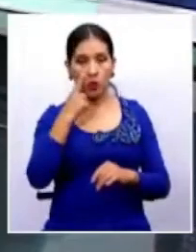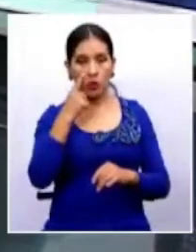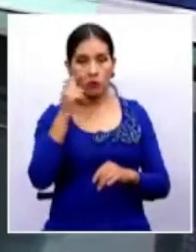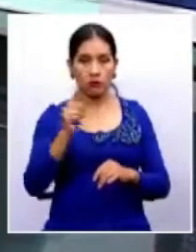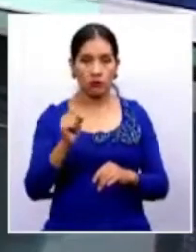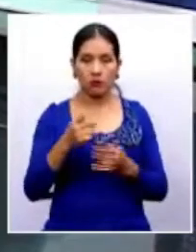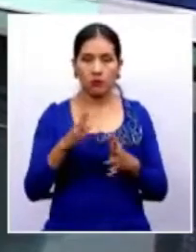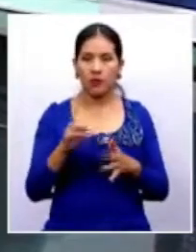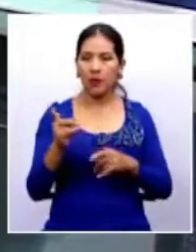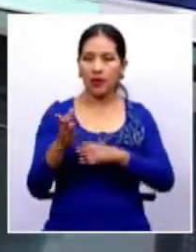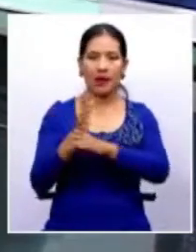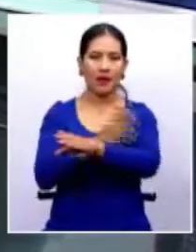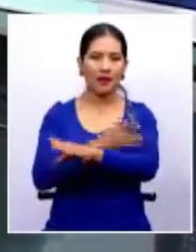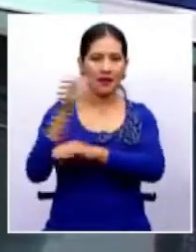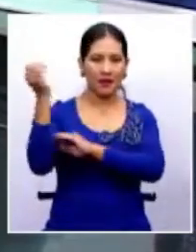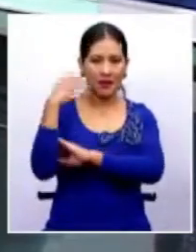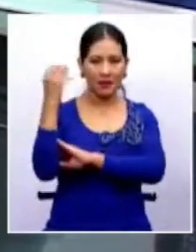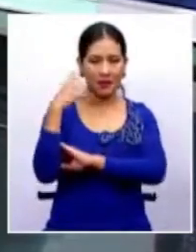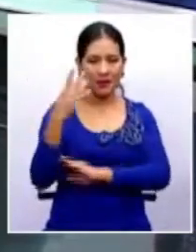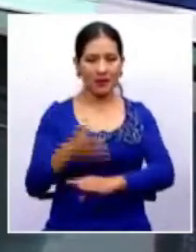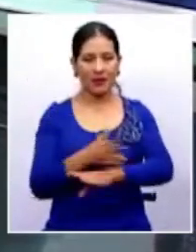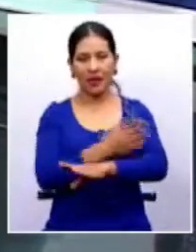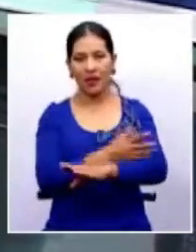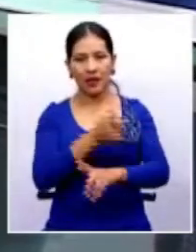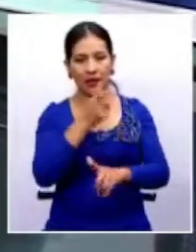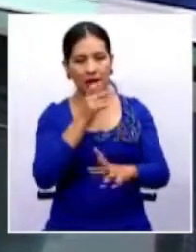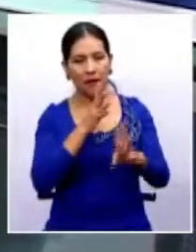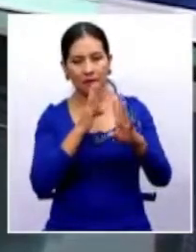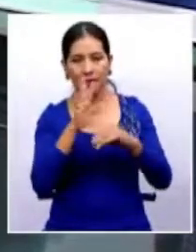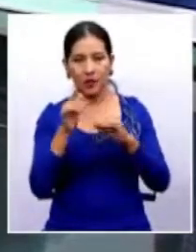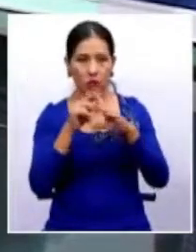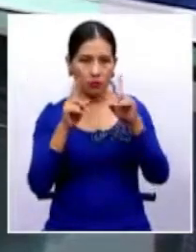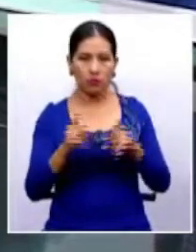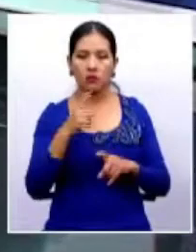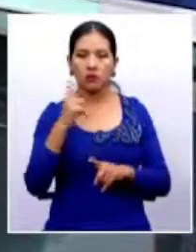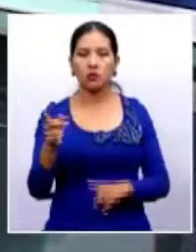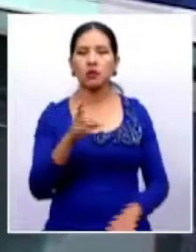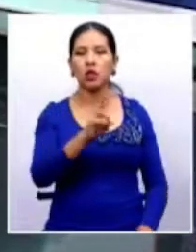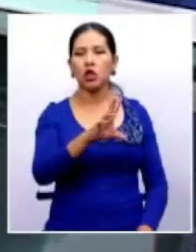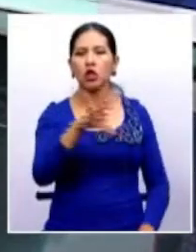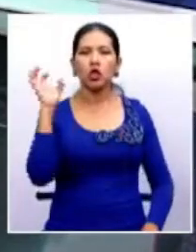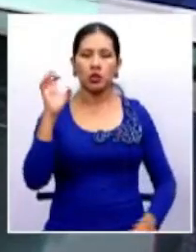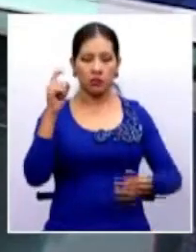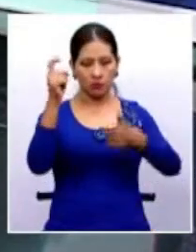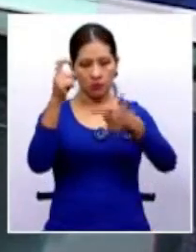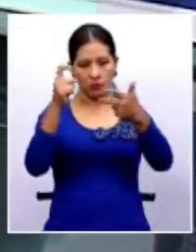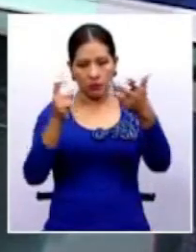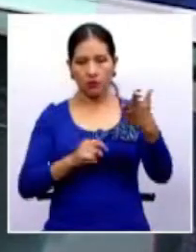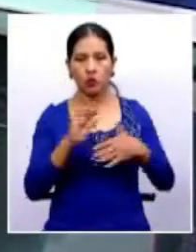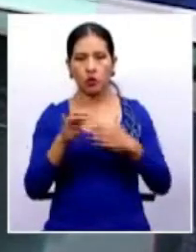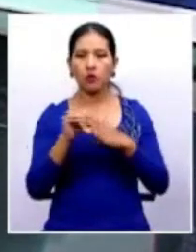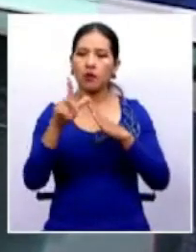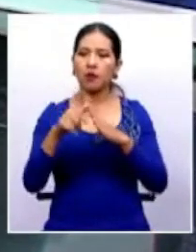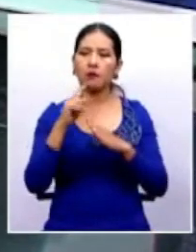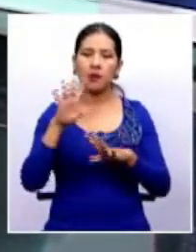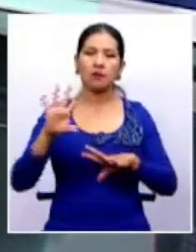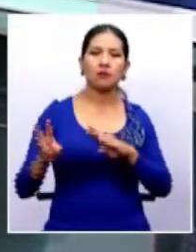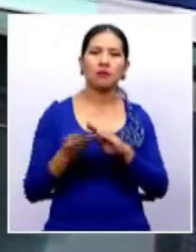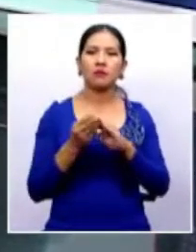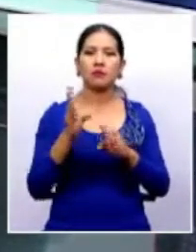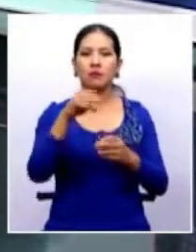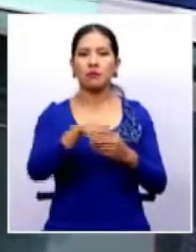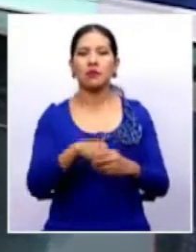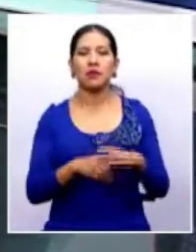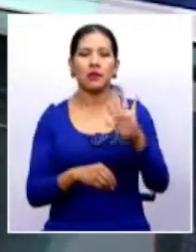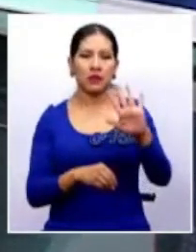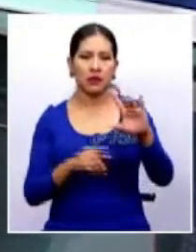ha detallado en un anterior entrevista de que había 200 demandas a las cuales incorporaron otras cinco de